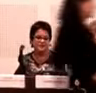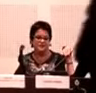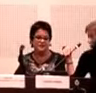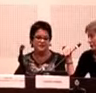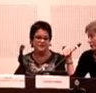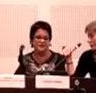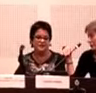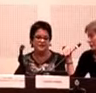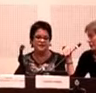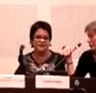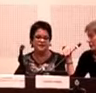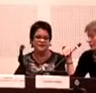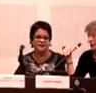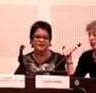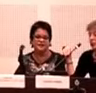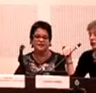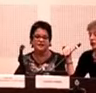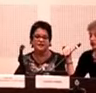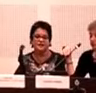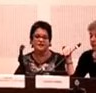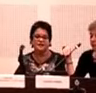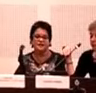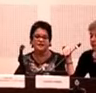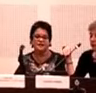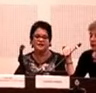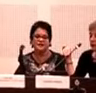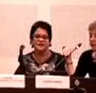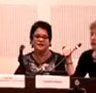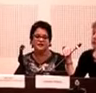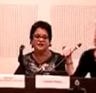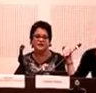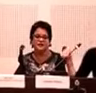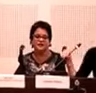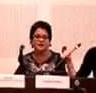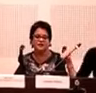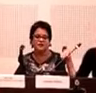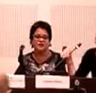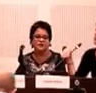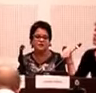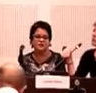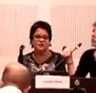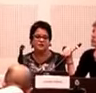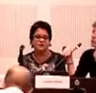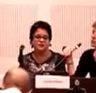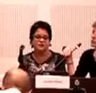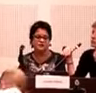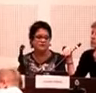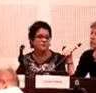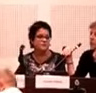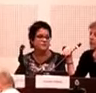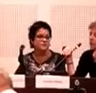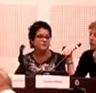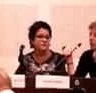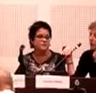algo, no. Entonces, hasta hace 24 años, bueno,